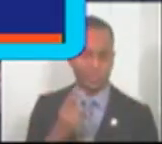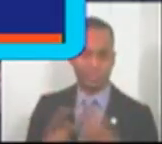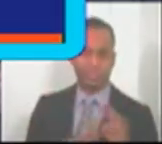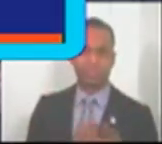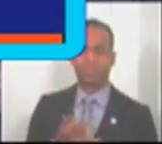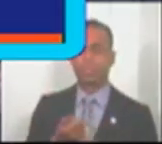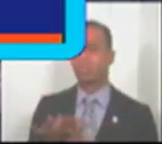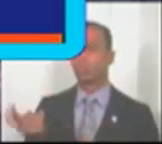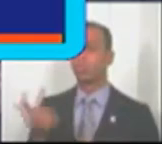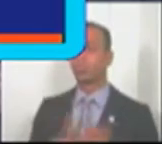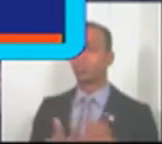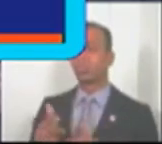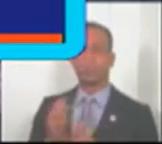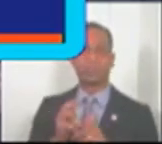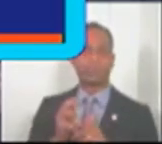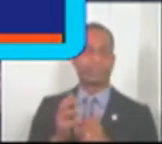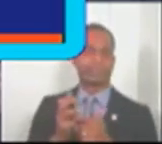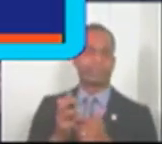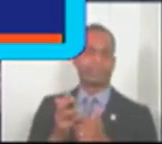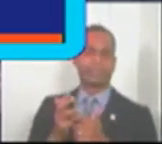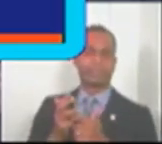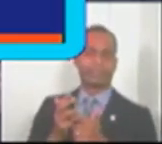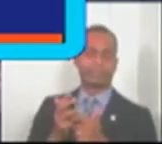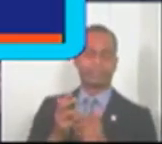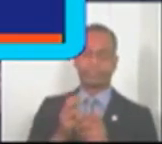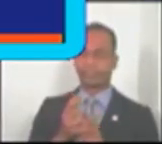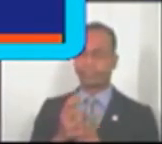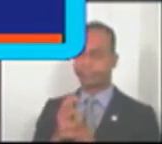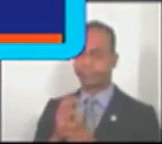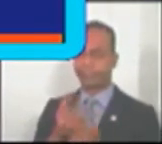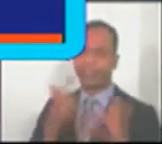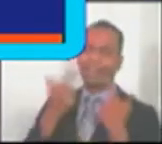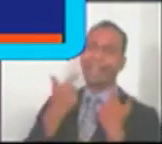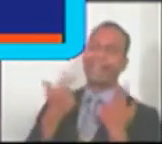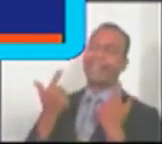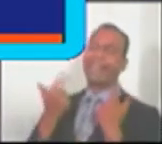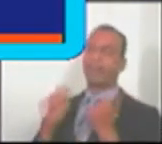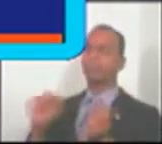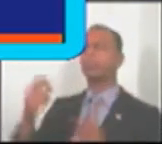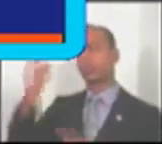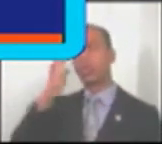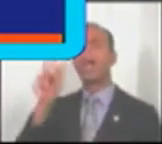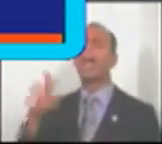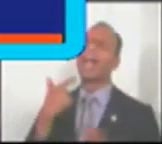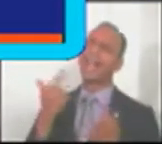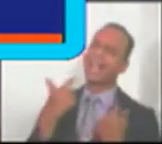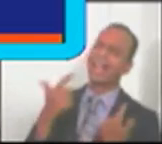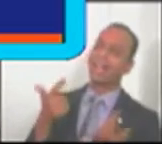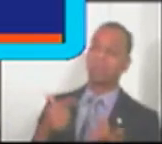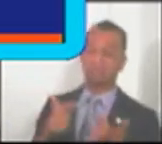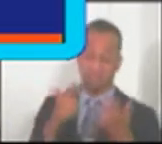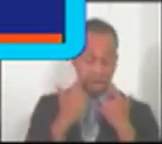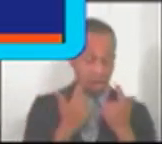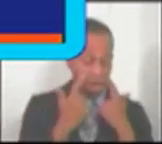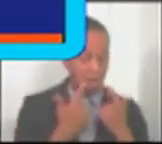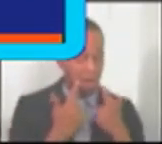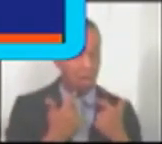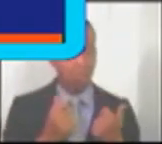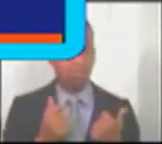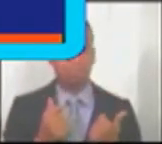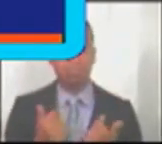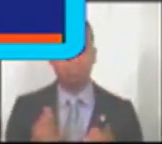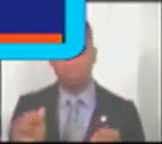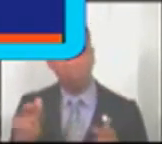lenguajes universales, por ejemplo, la risa. Todo el mundo sabe lo que significa la risa, todo el mundo sabe cuál es el llanto de un niño, el llanto de